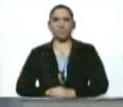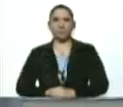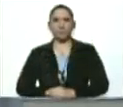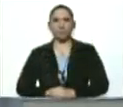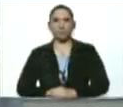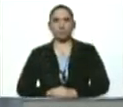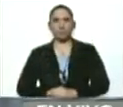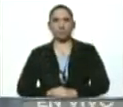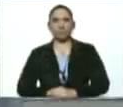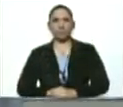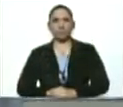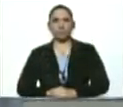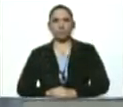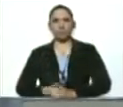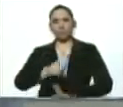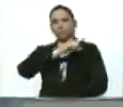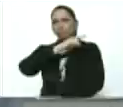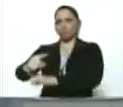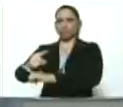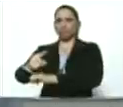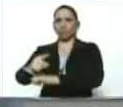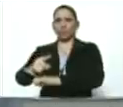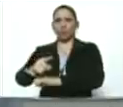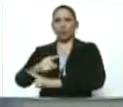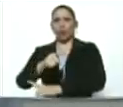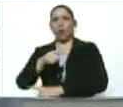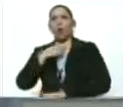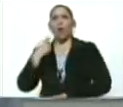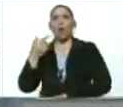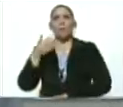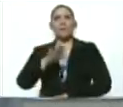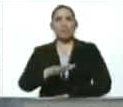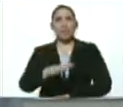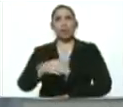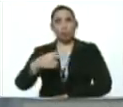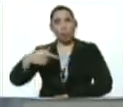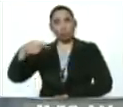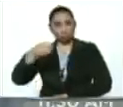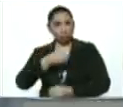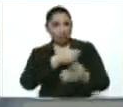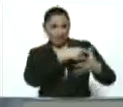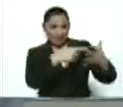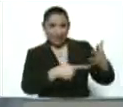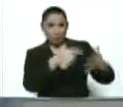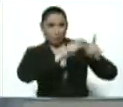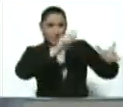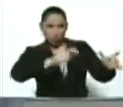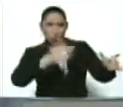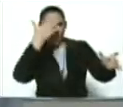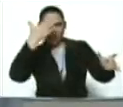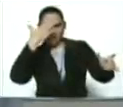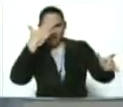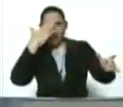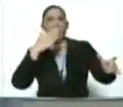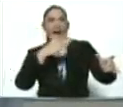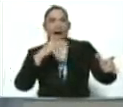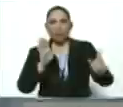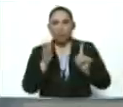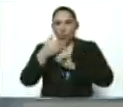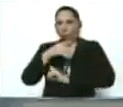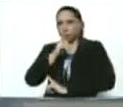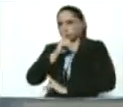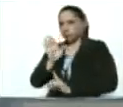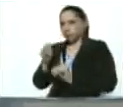Se les imputará los delitos de homicidio intencional en grado de complicidad